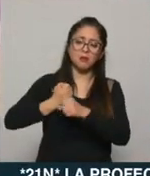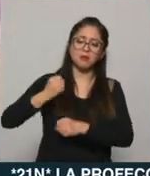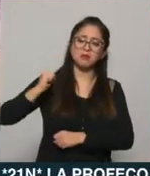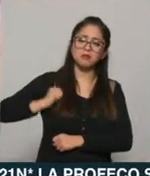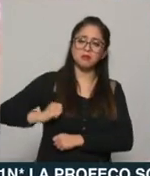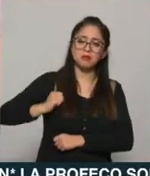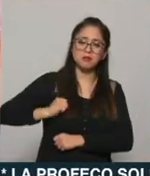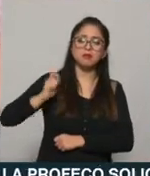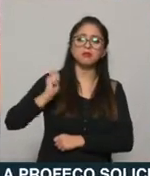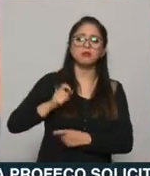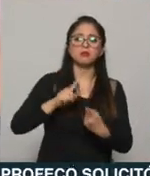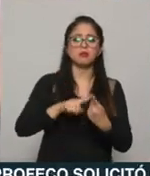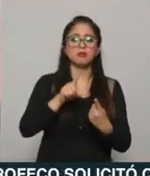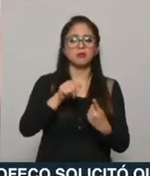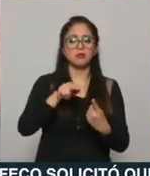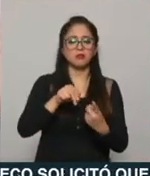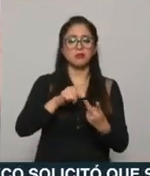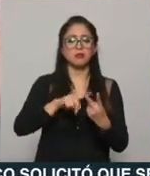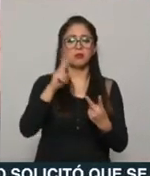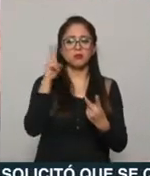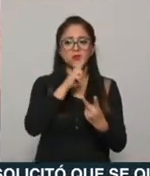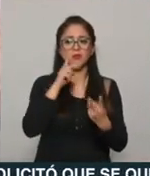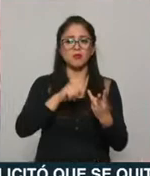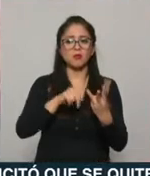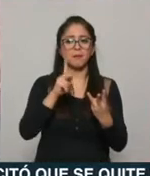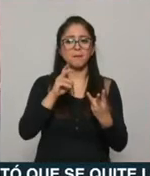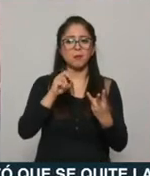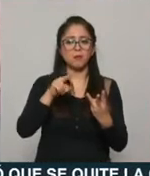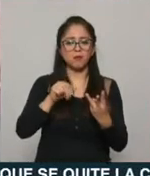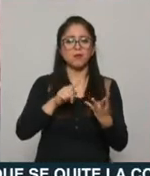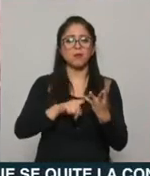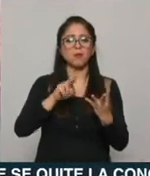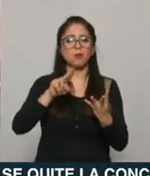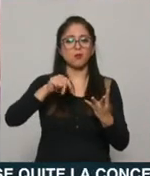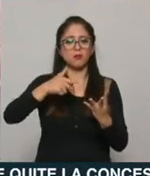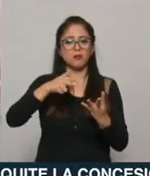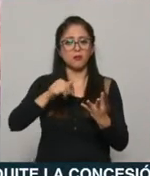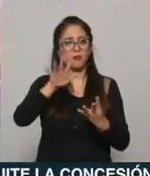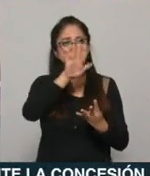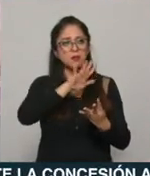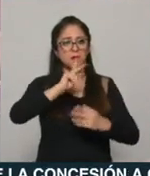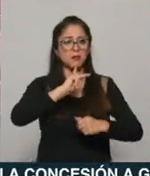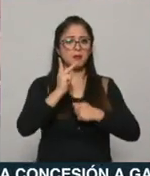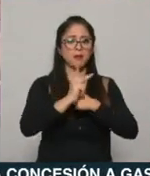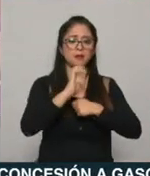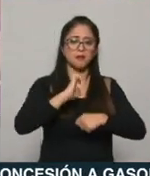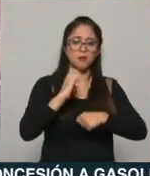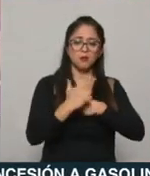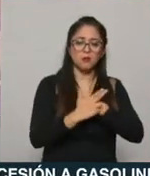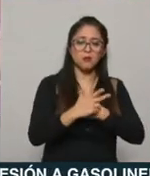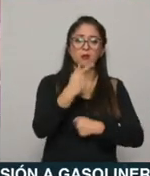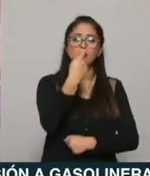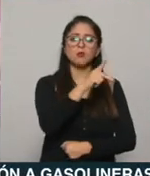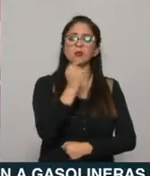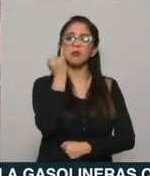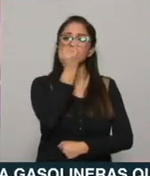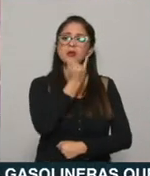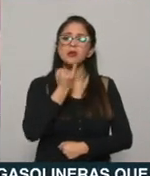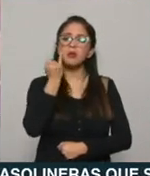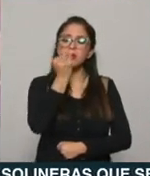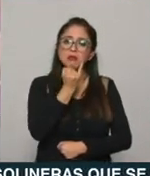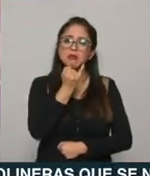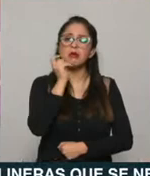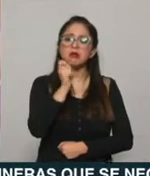de Lituania, de Rusia, de Polonia, de Hungría, de países de Europa Oriental, cuya lengua,